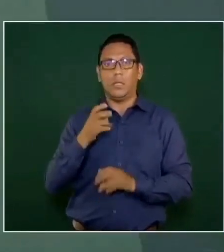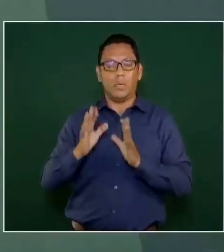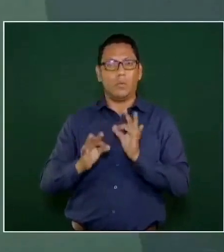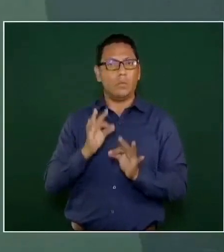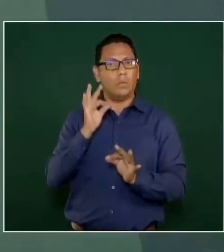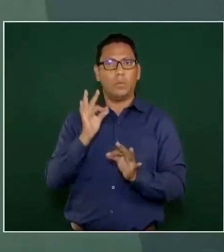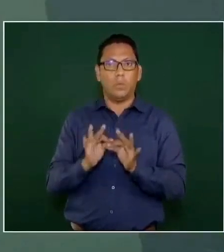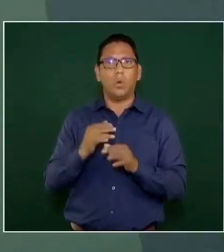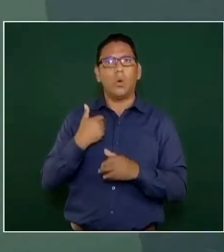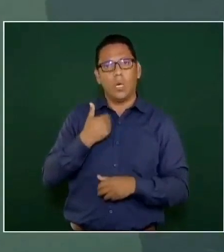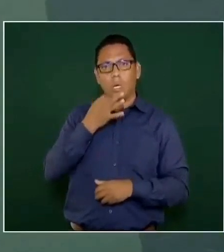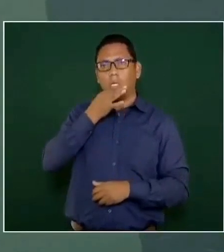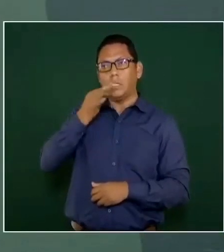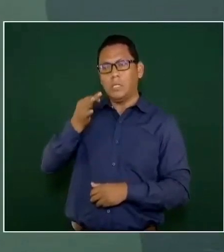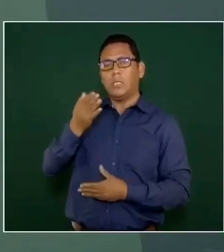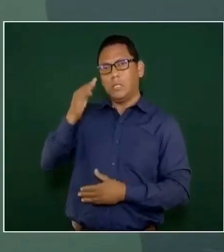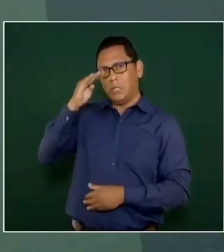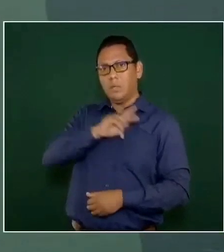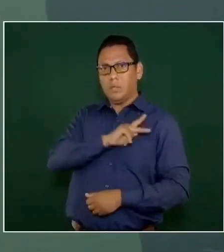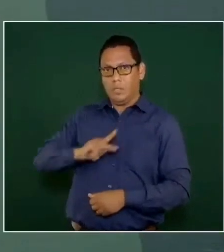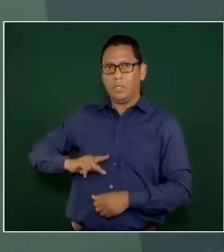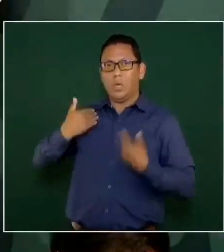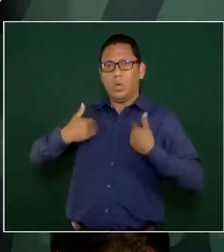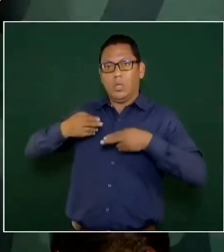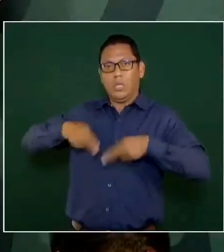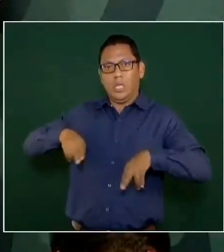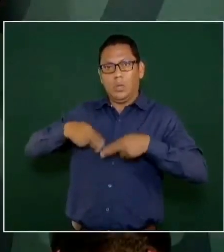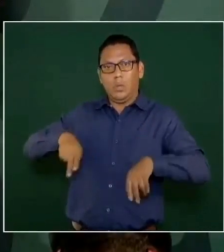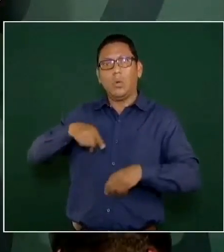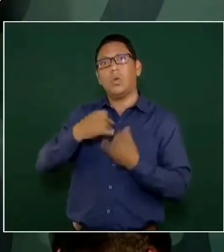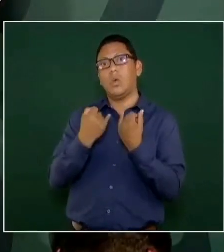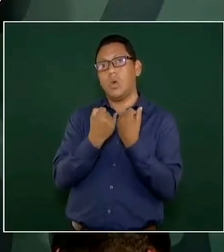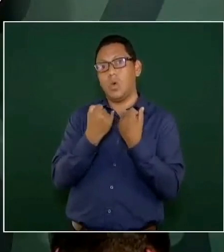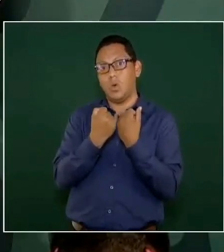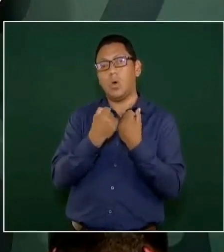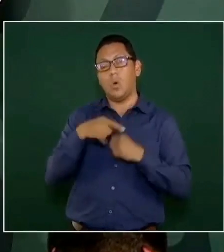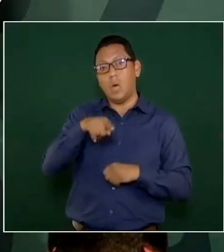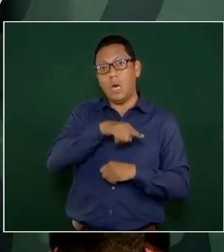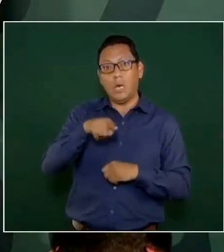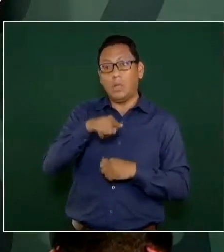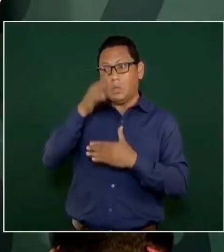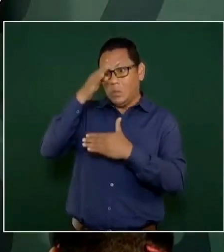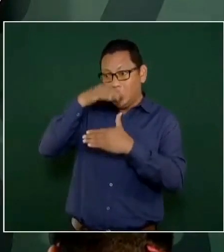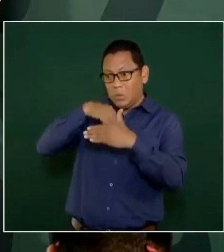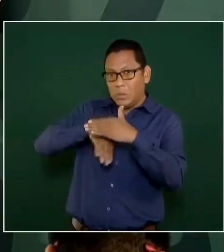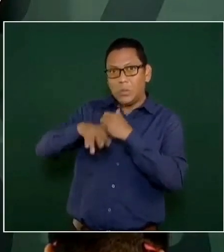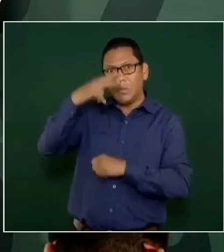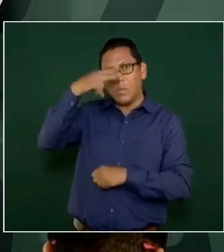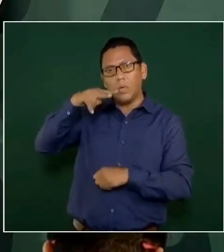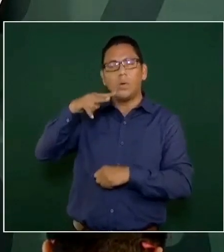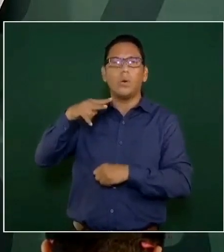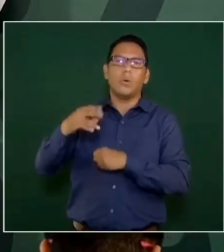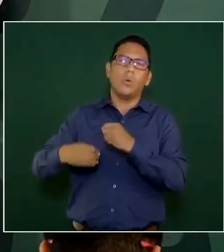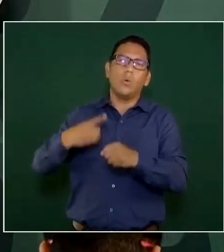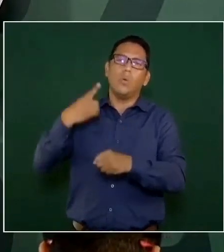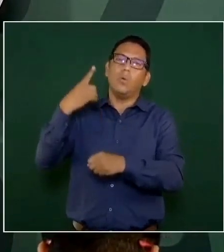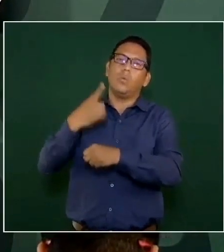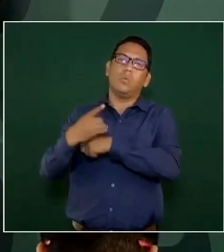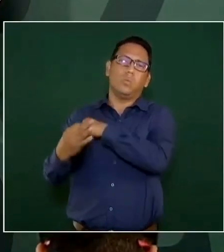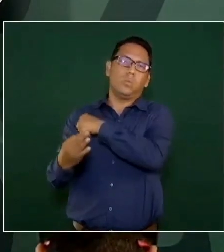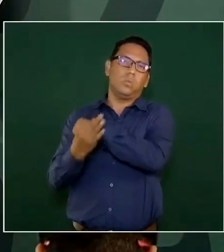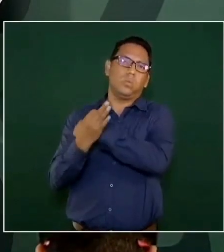Yo le quiero decir, señor presidente, yo soy nieto de refugiados a quienes México les dio una segunda oportunidad de vida, así